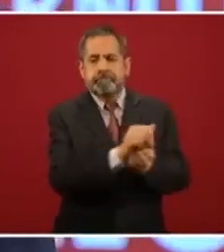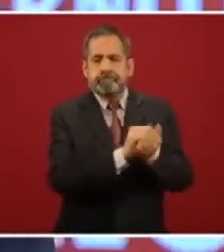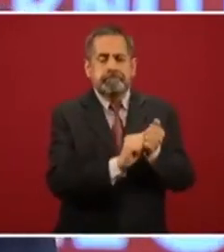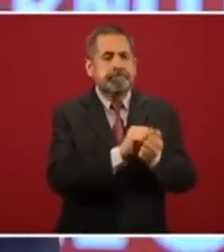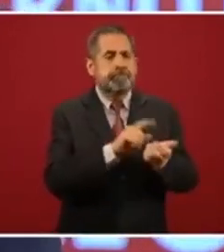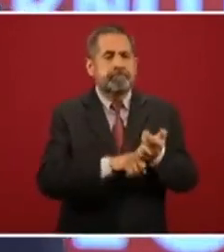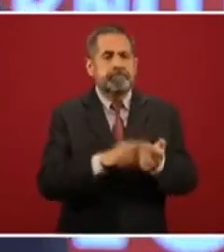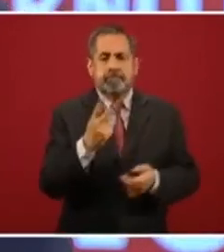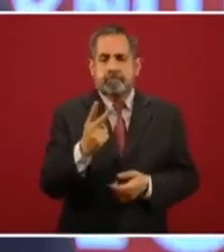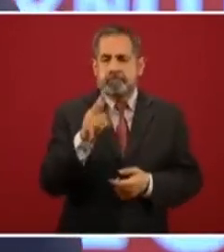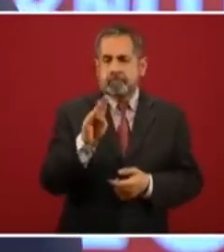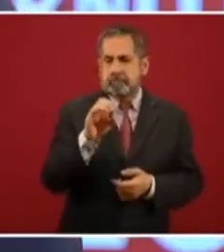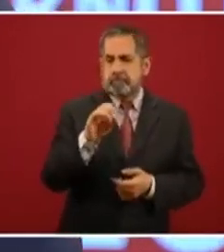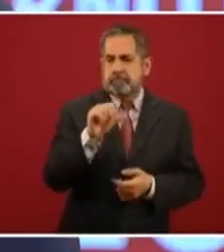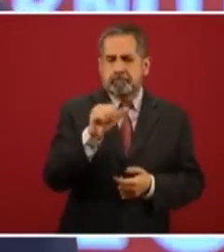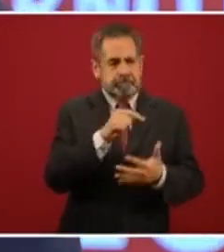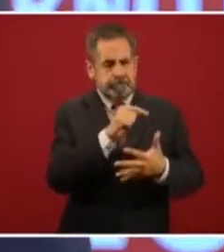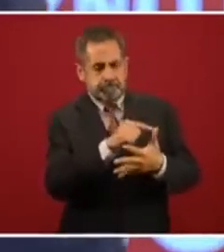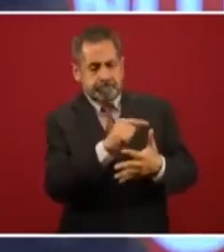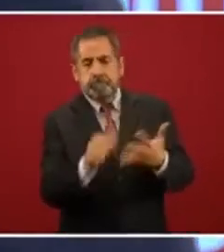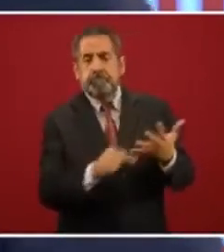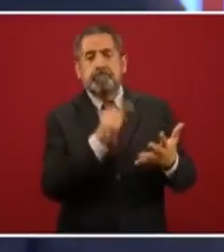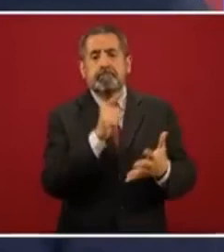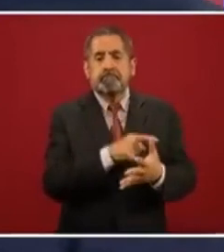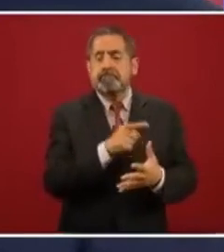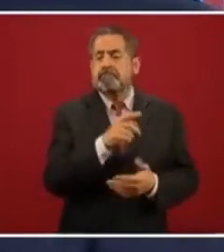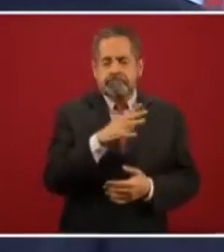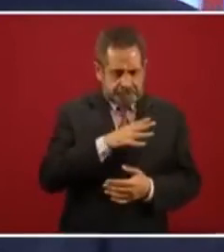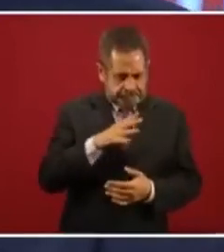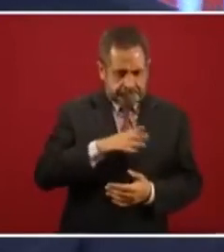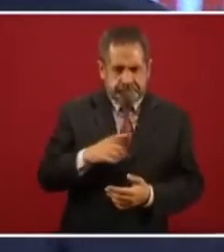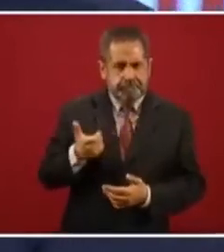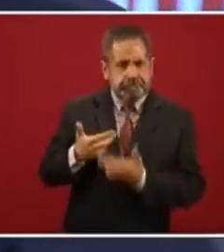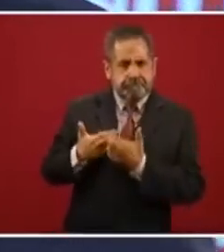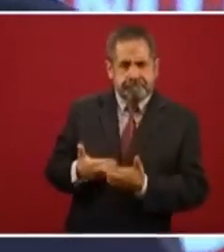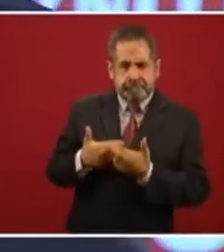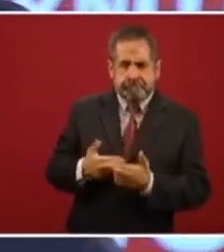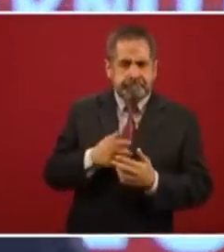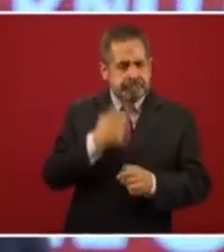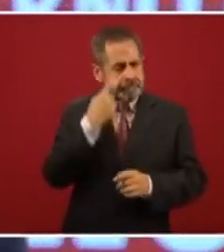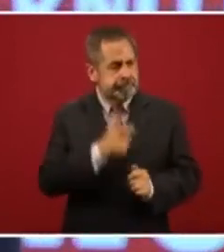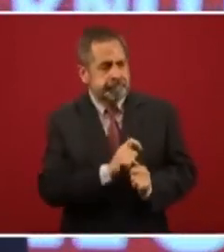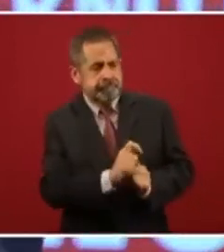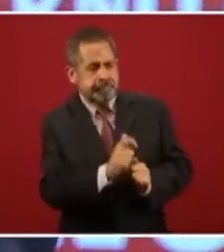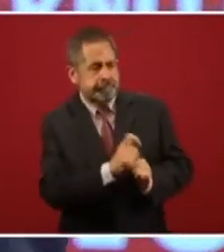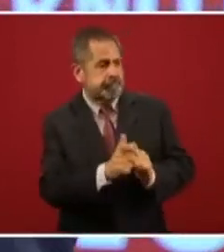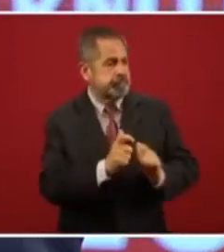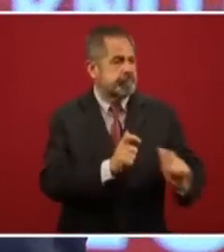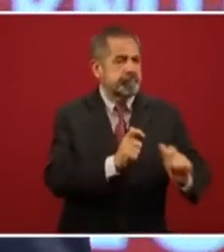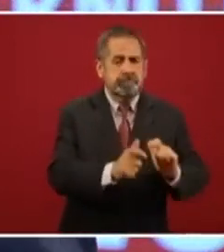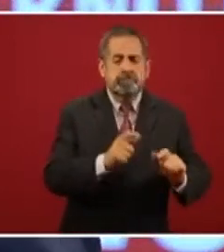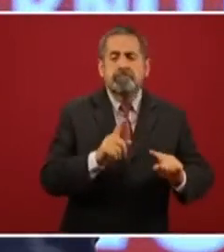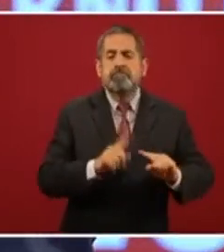Bocas. Tenemos recursos para financiar